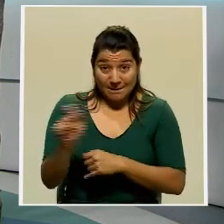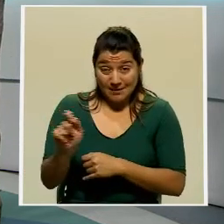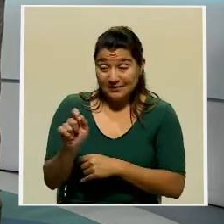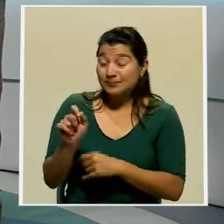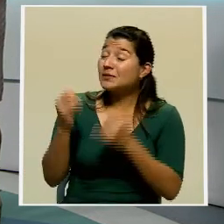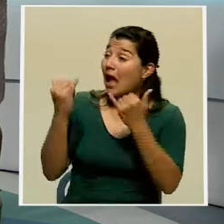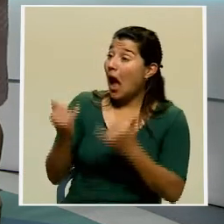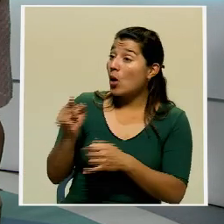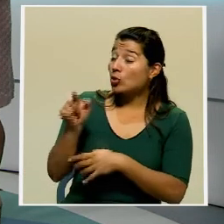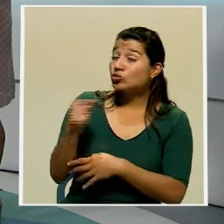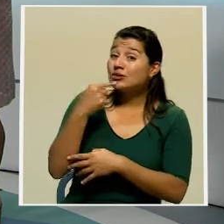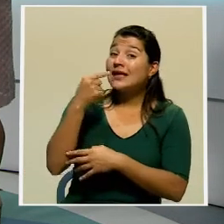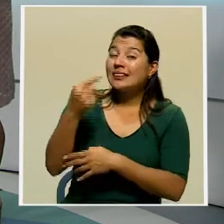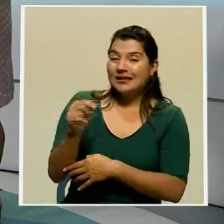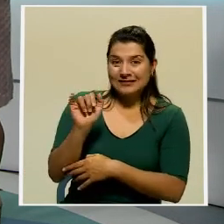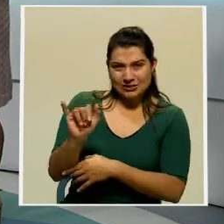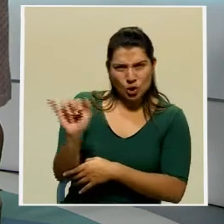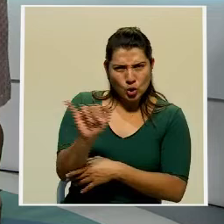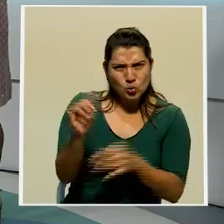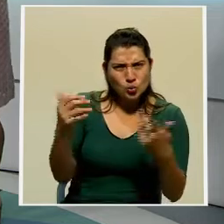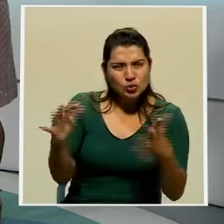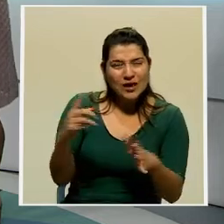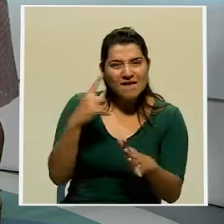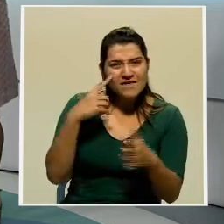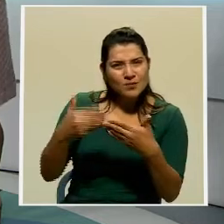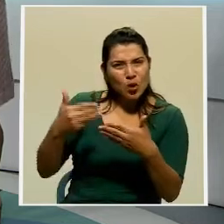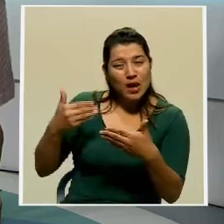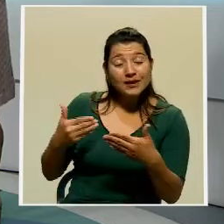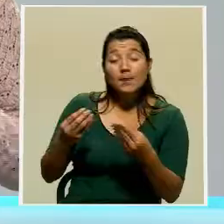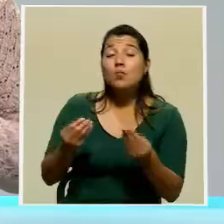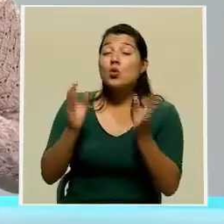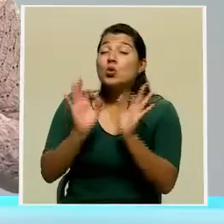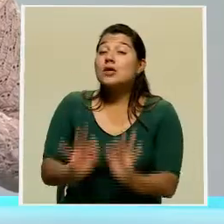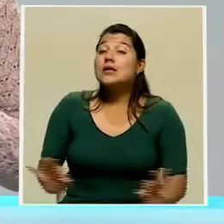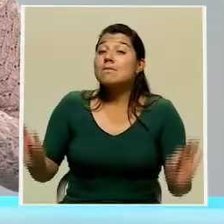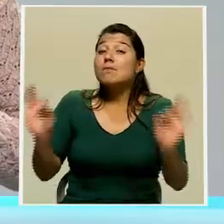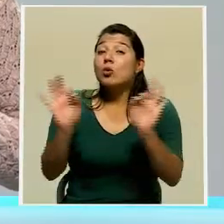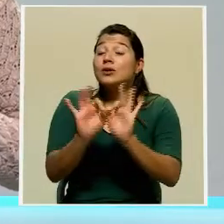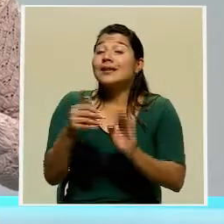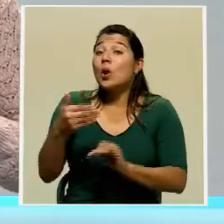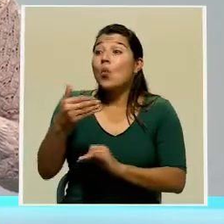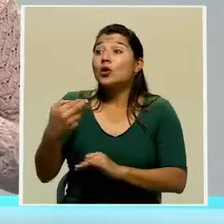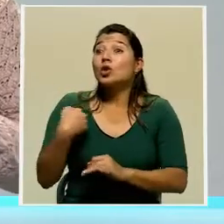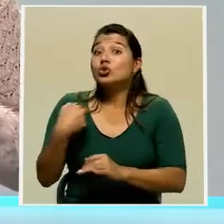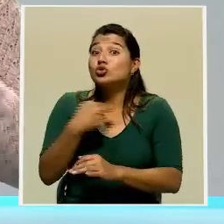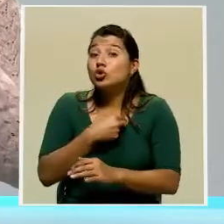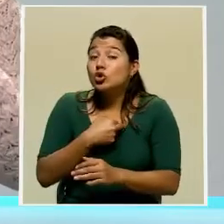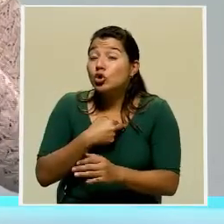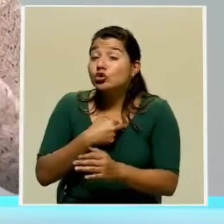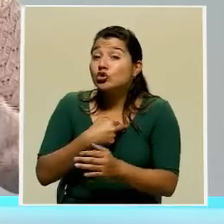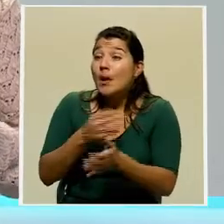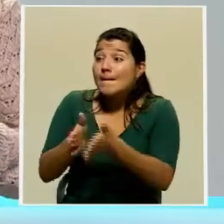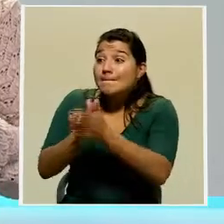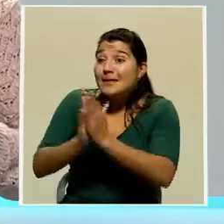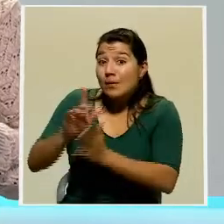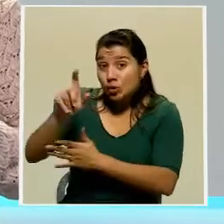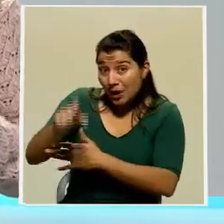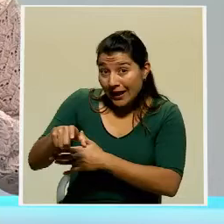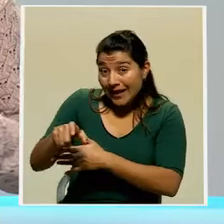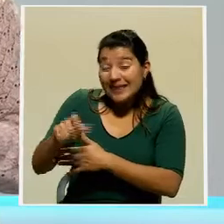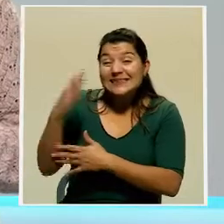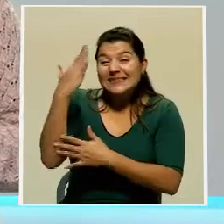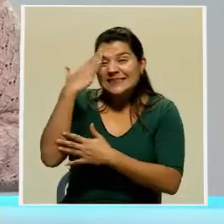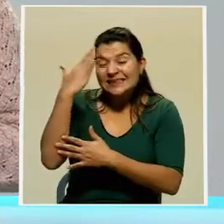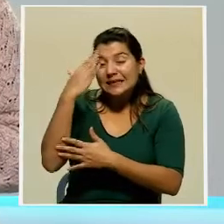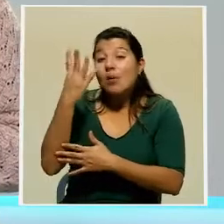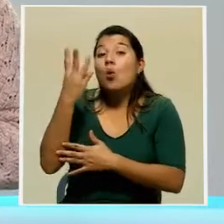eso también, y como lo veíamos hace algunos minutos, es fundamental que a la hora de adquirir dinero plástico tengamos conocimiento realmente de